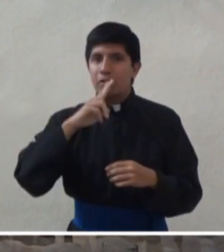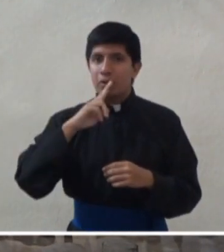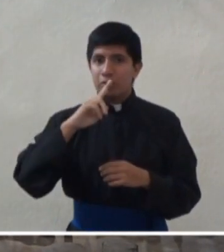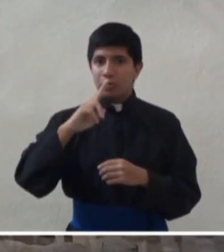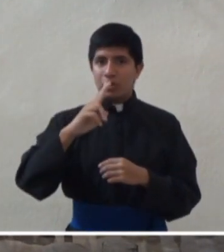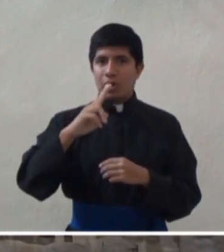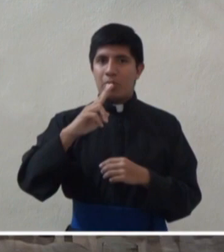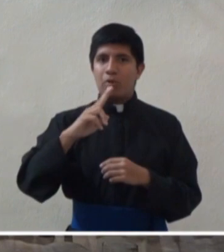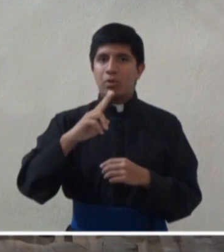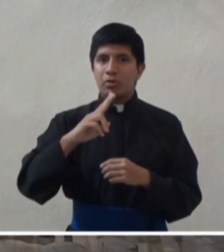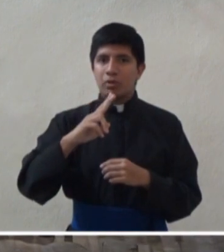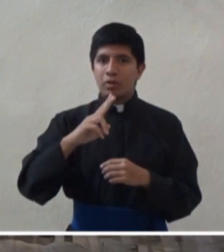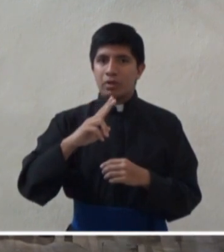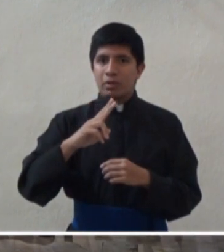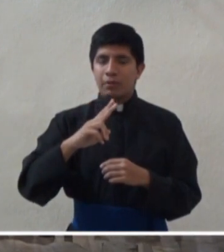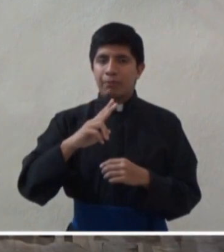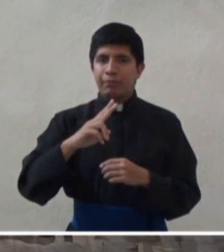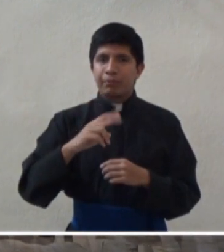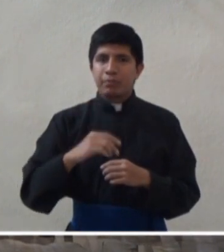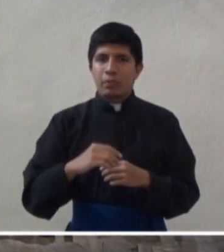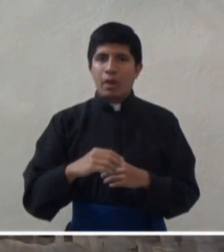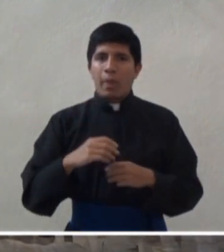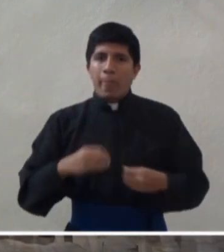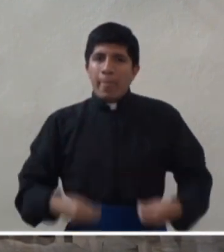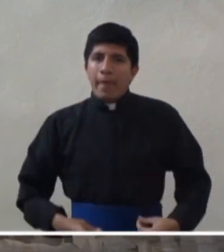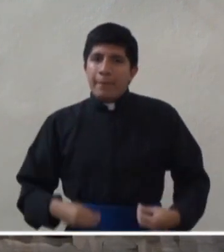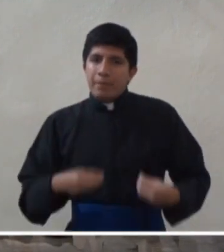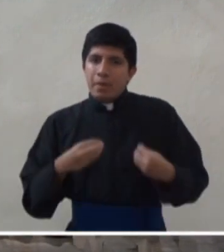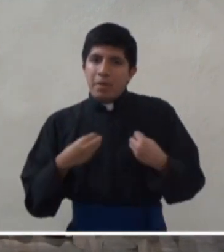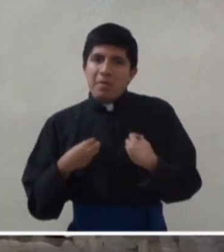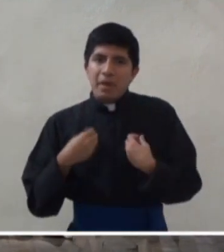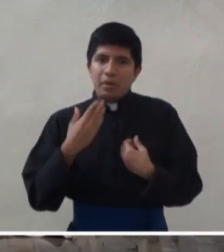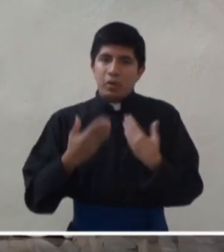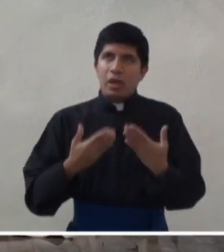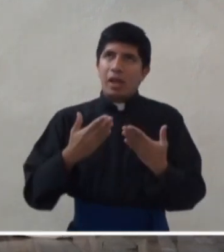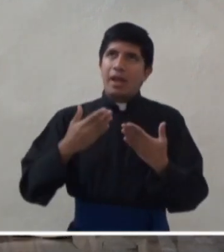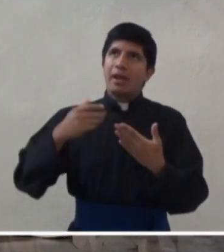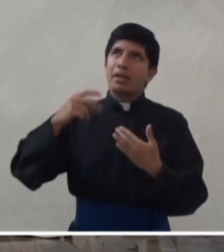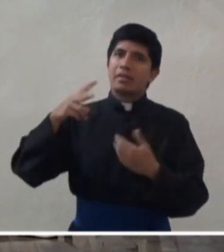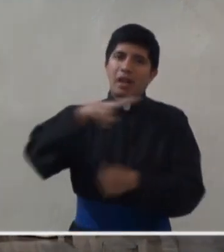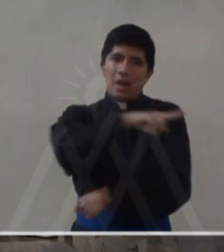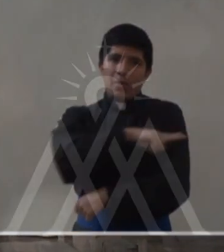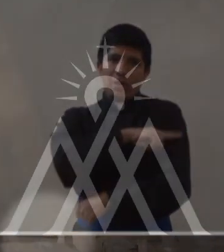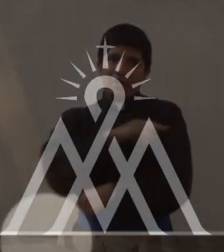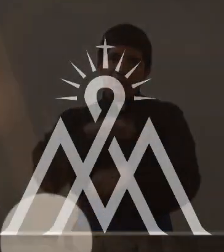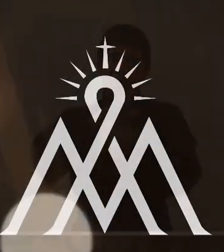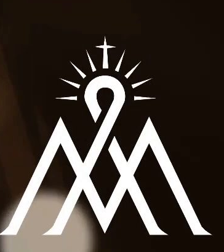respondiendo a su voz y viviendo en la vocación a la que hemos sido llamados.